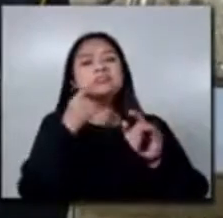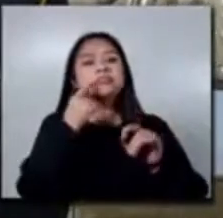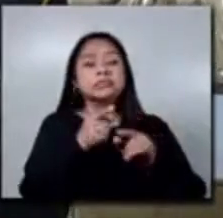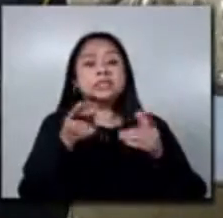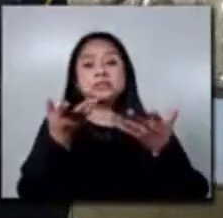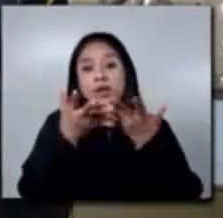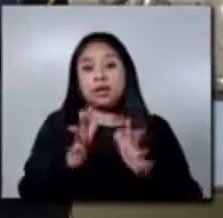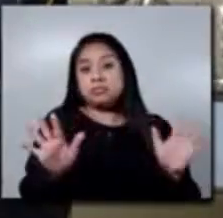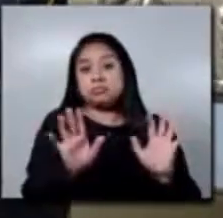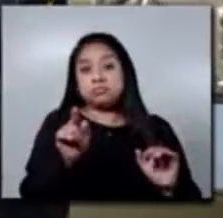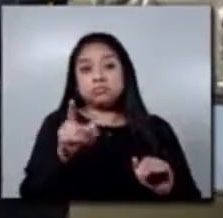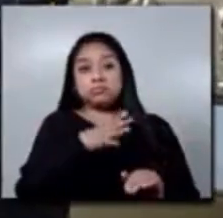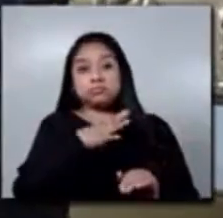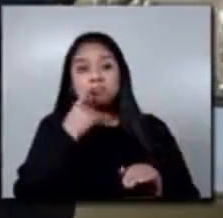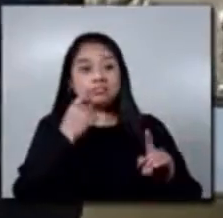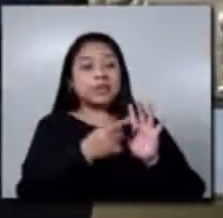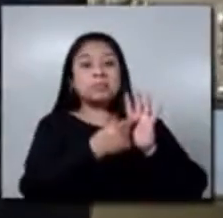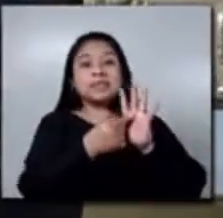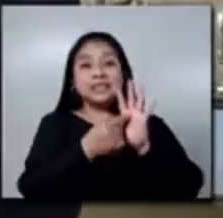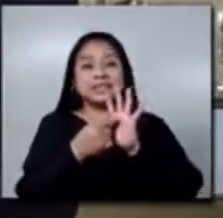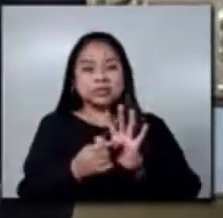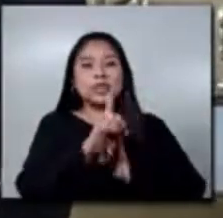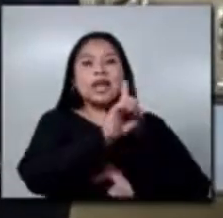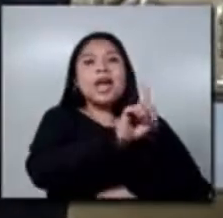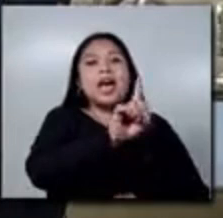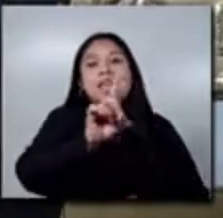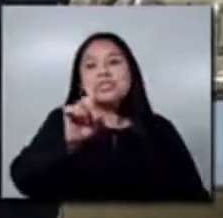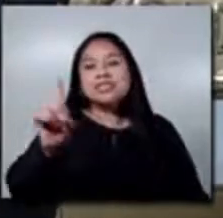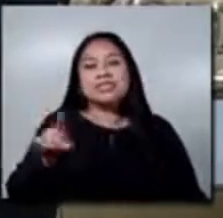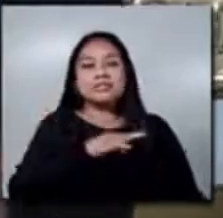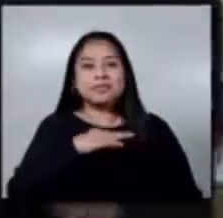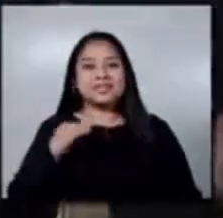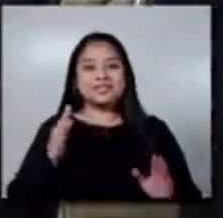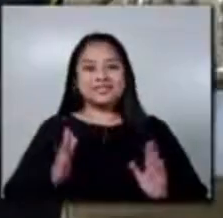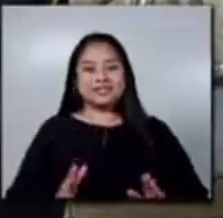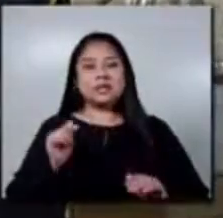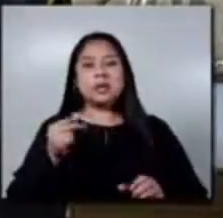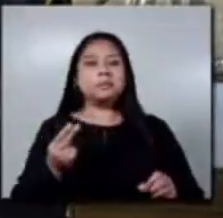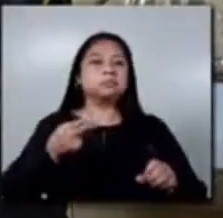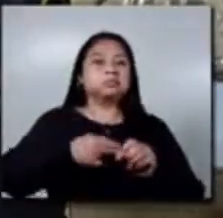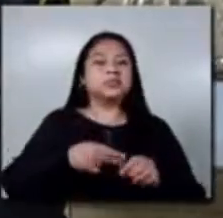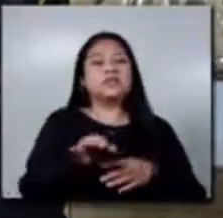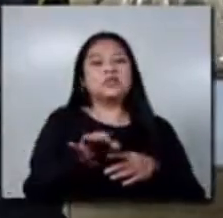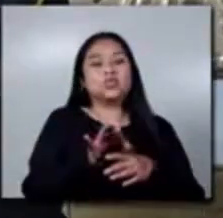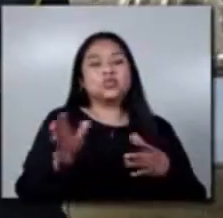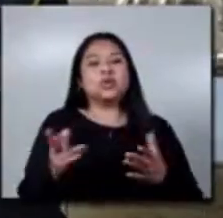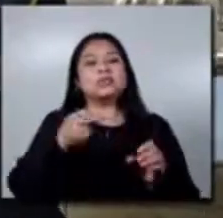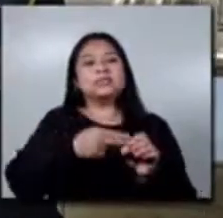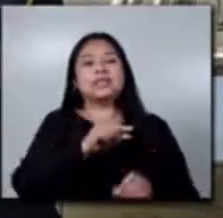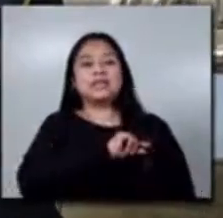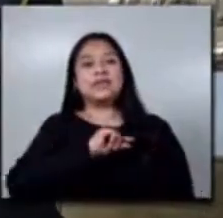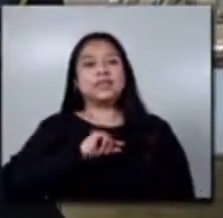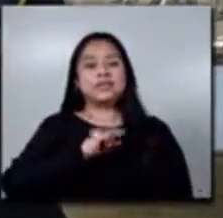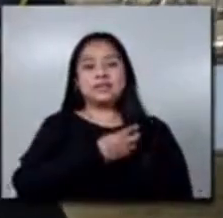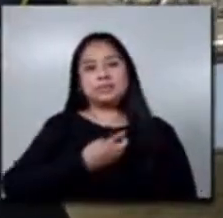ya se realiza la presentación de cada uno de los funcionarios que integran precisamente el gabinete del